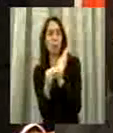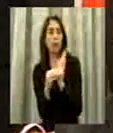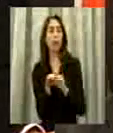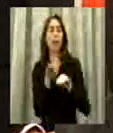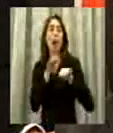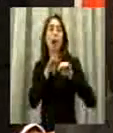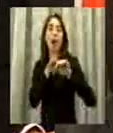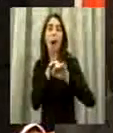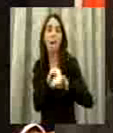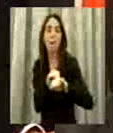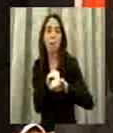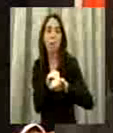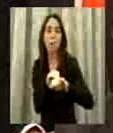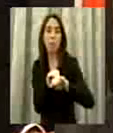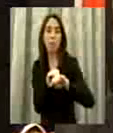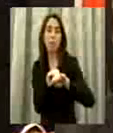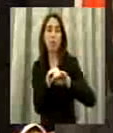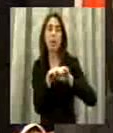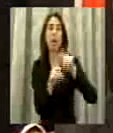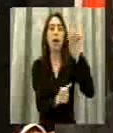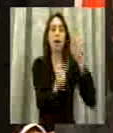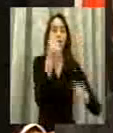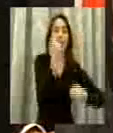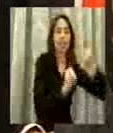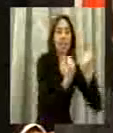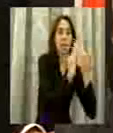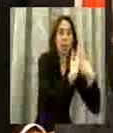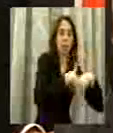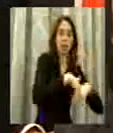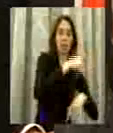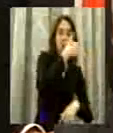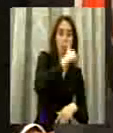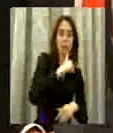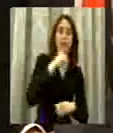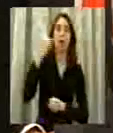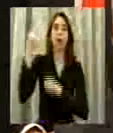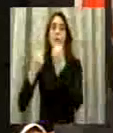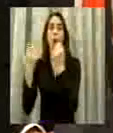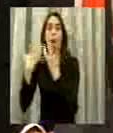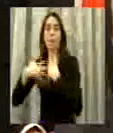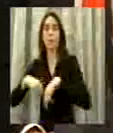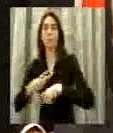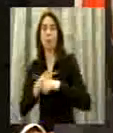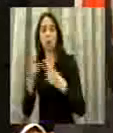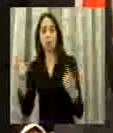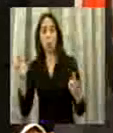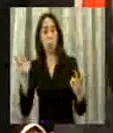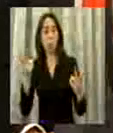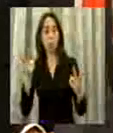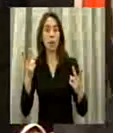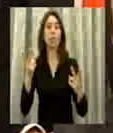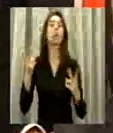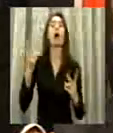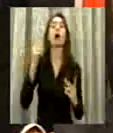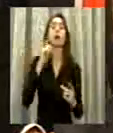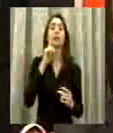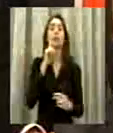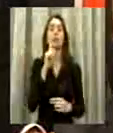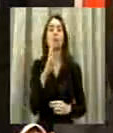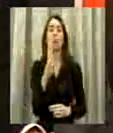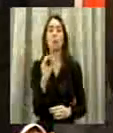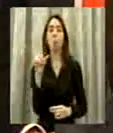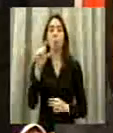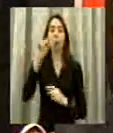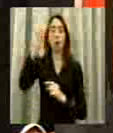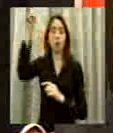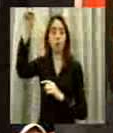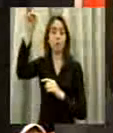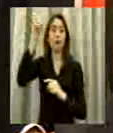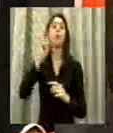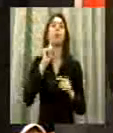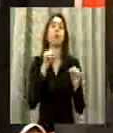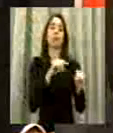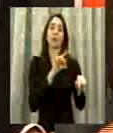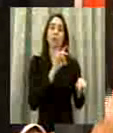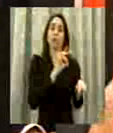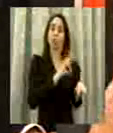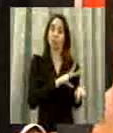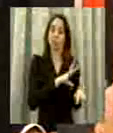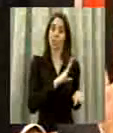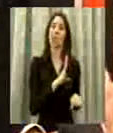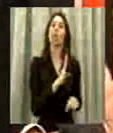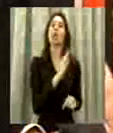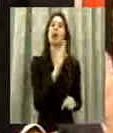apoyar a los empresarios privados y a las empresas públicas que salen, como han salido después del bono chileno, han salido